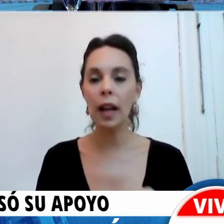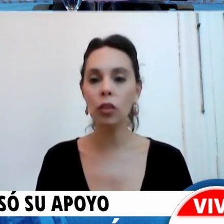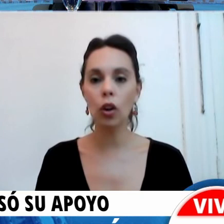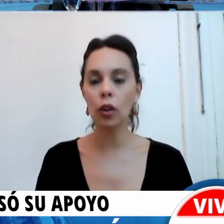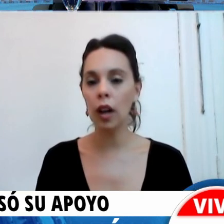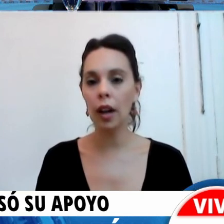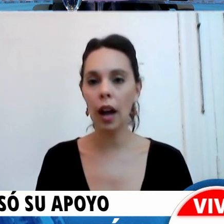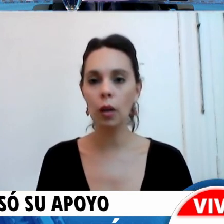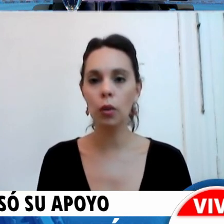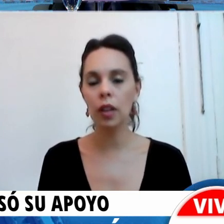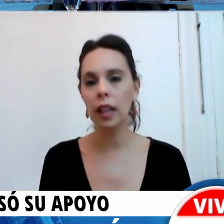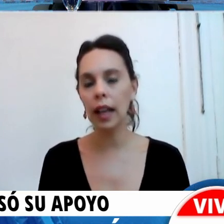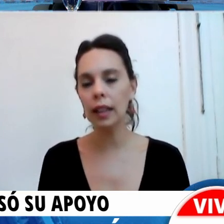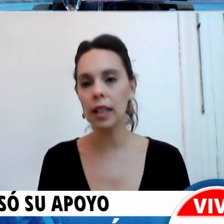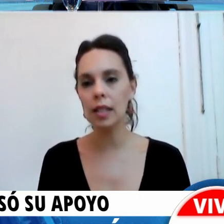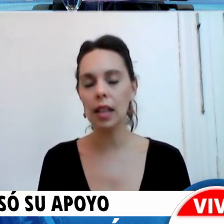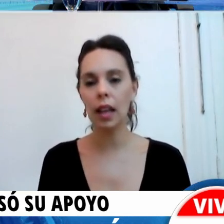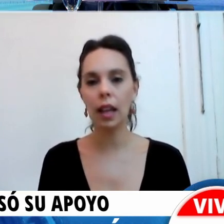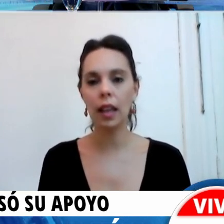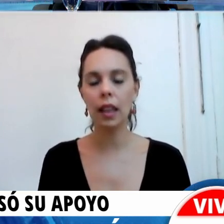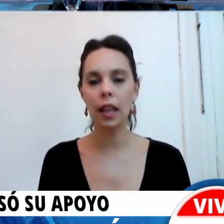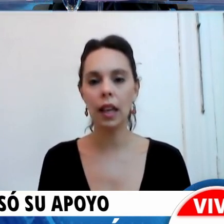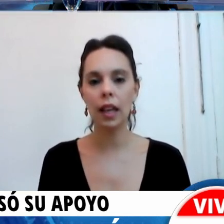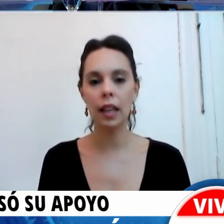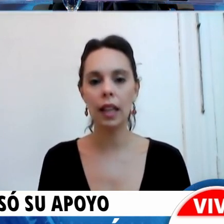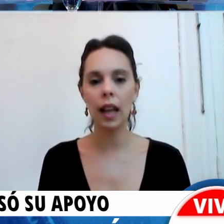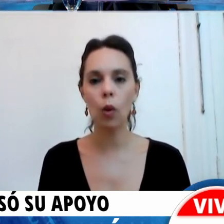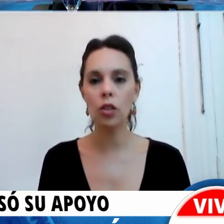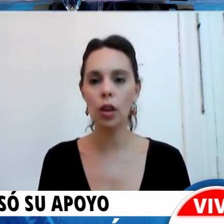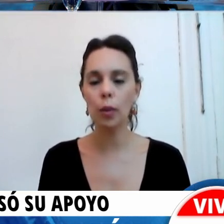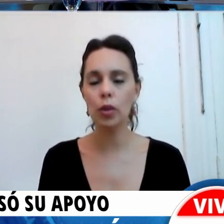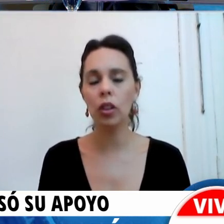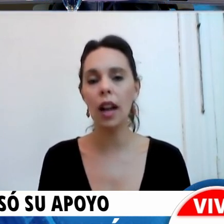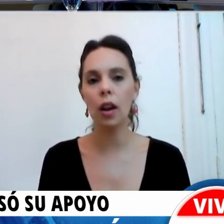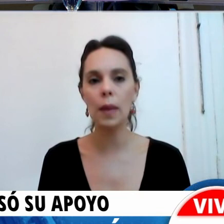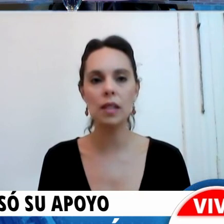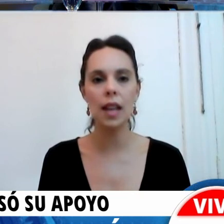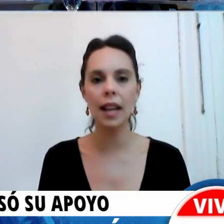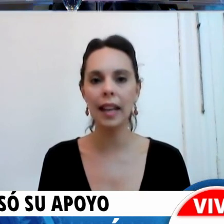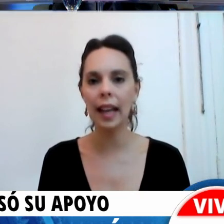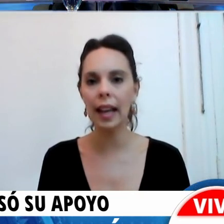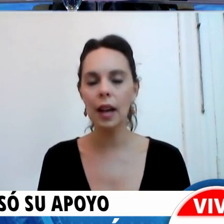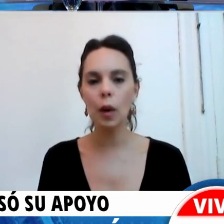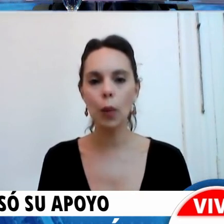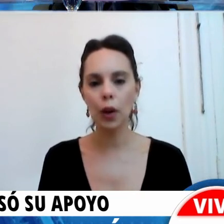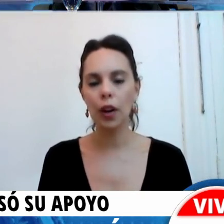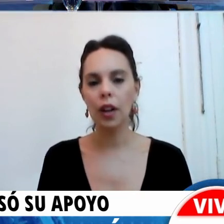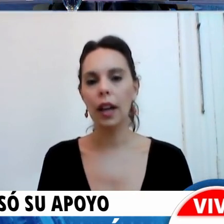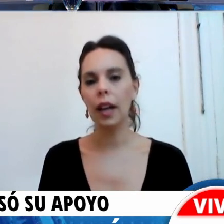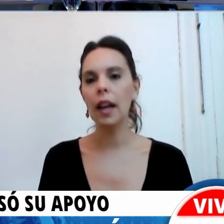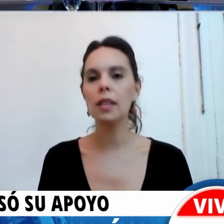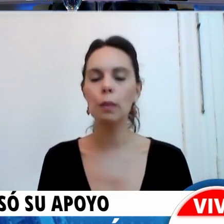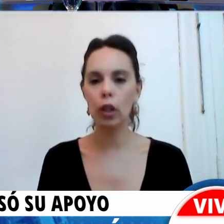Ahí hablando con algunos dirigentes de la coalición opositora, lo que me decían es que,